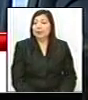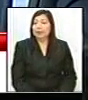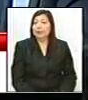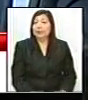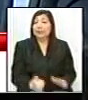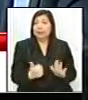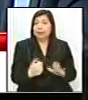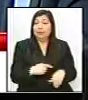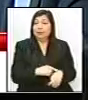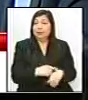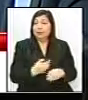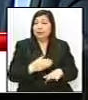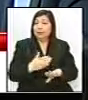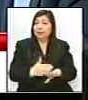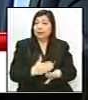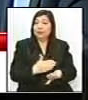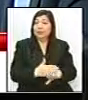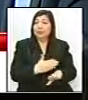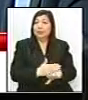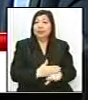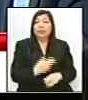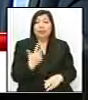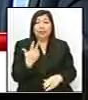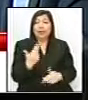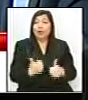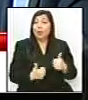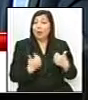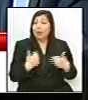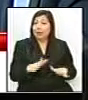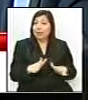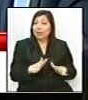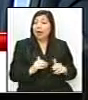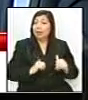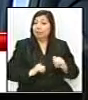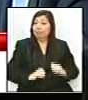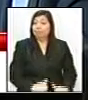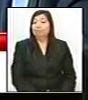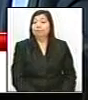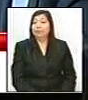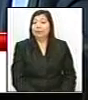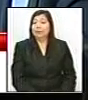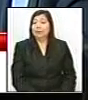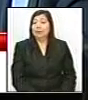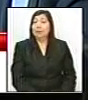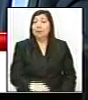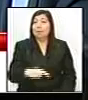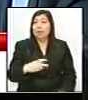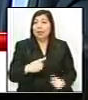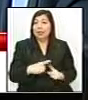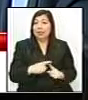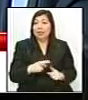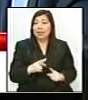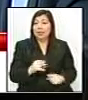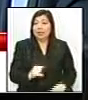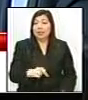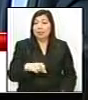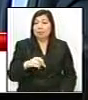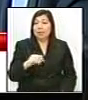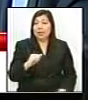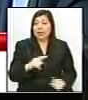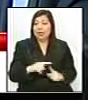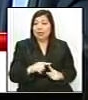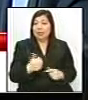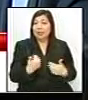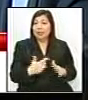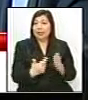6 zonas económicas de desarrollo, 3 de las cuales ya están en actividad, que es Hilo, Matarani y Paita. Faltan, que ya